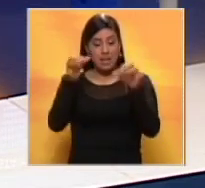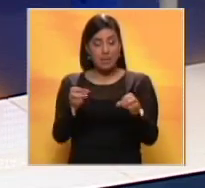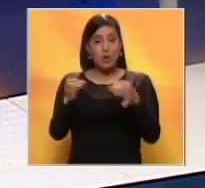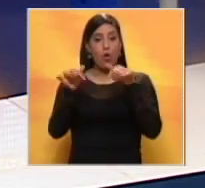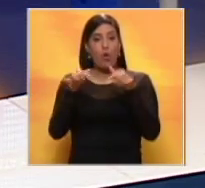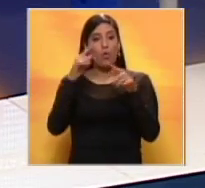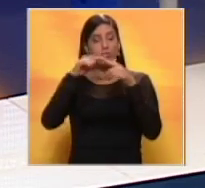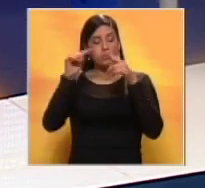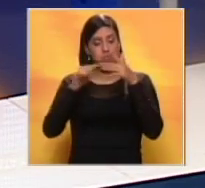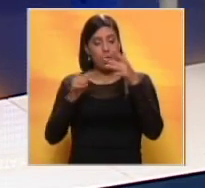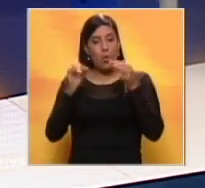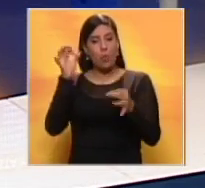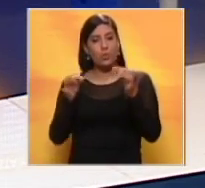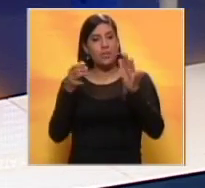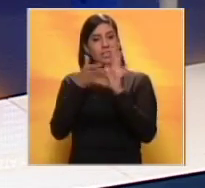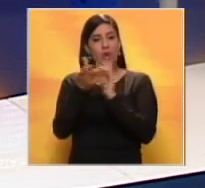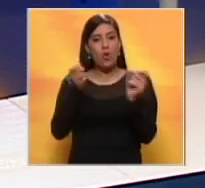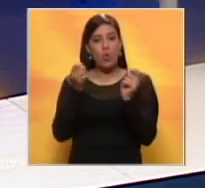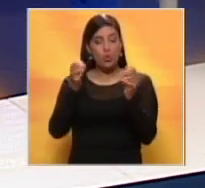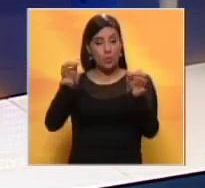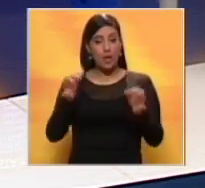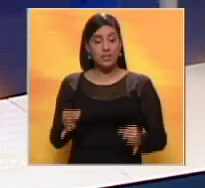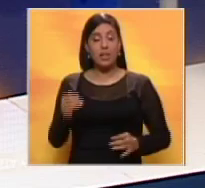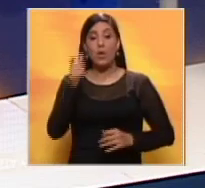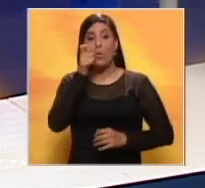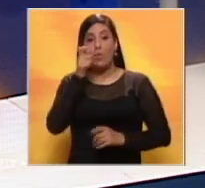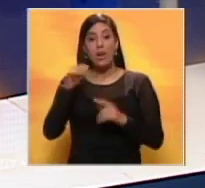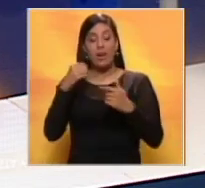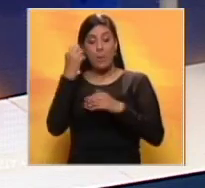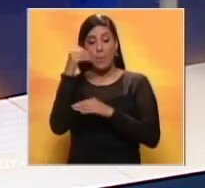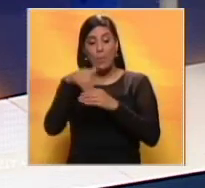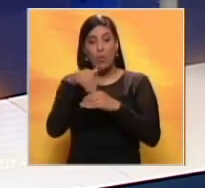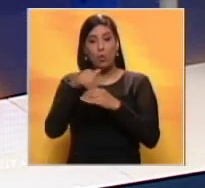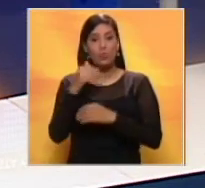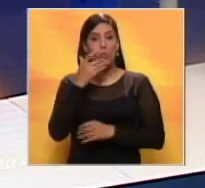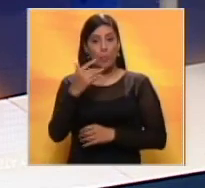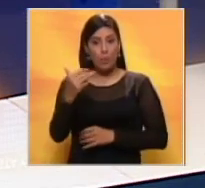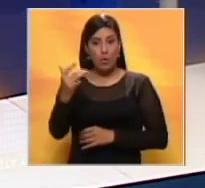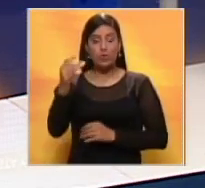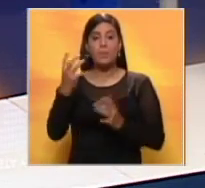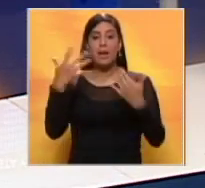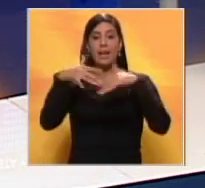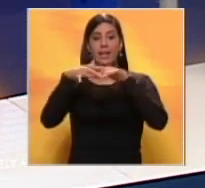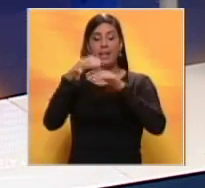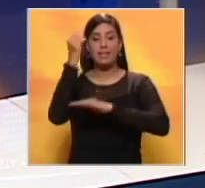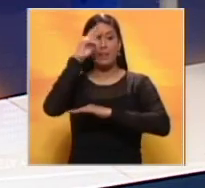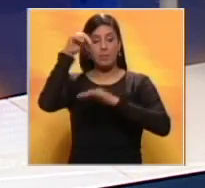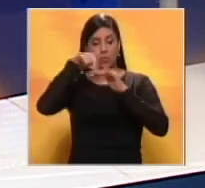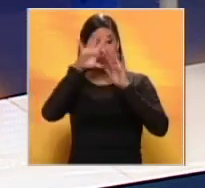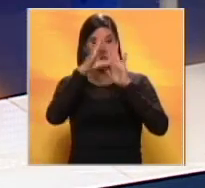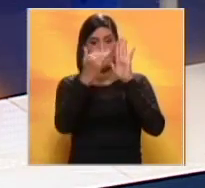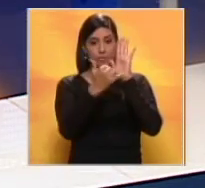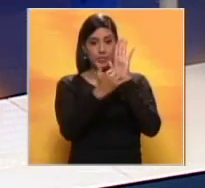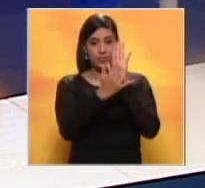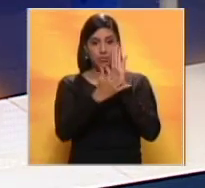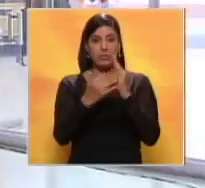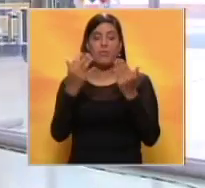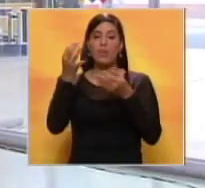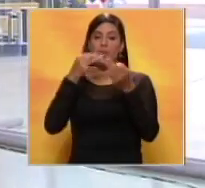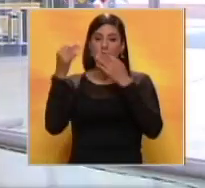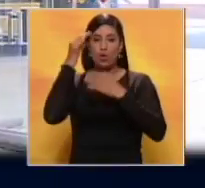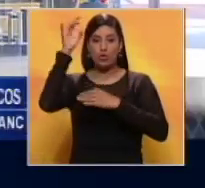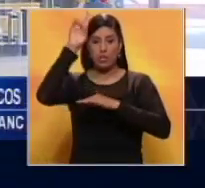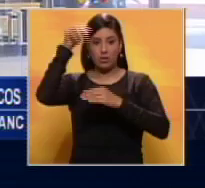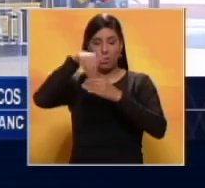los criterios jurídicos que regularán y garantizarán la seguridad durante las elecciones de los integrantes de la Asamblea Nacional Constituyente. Por el